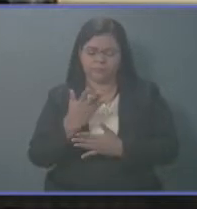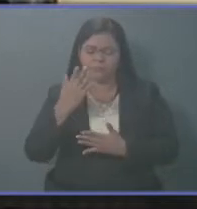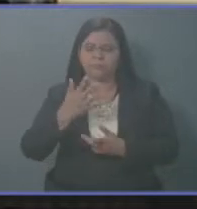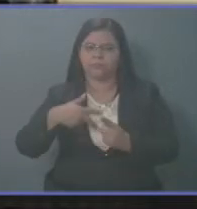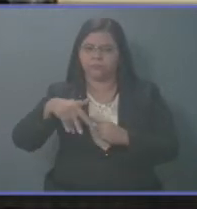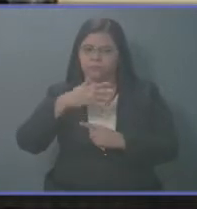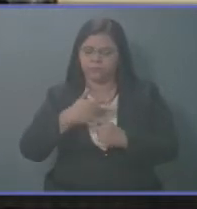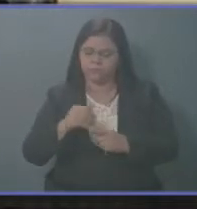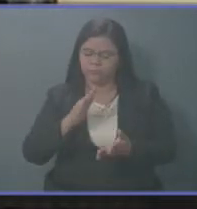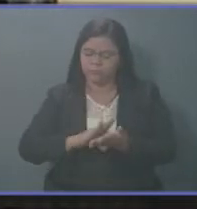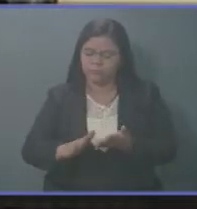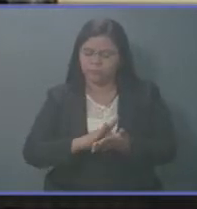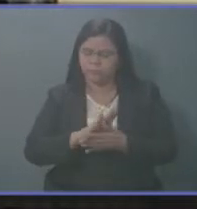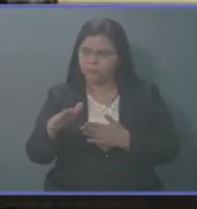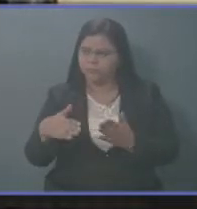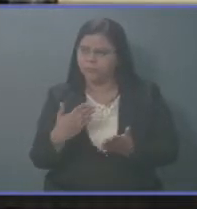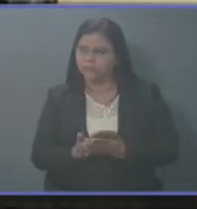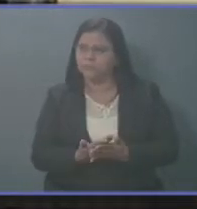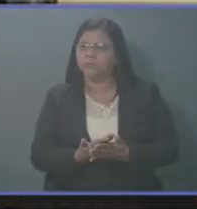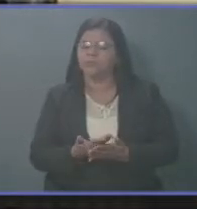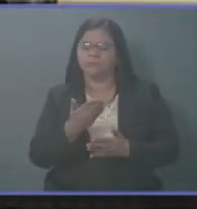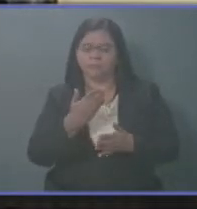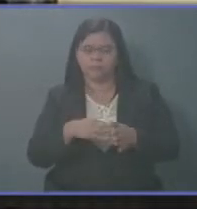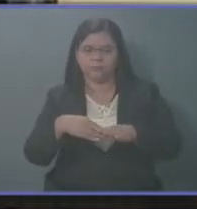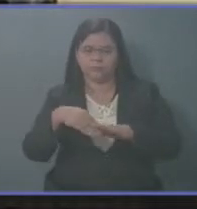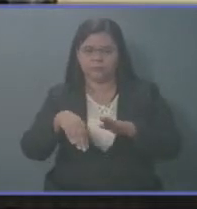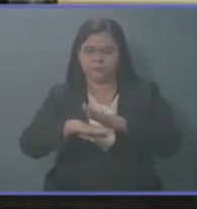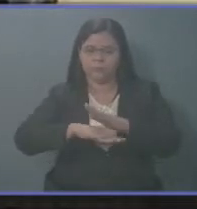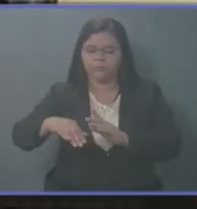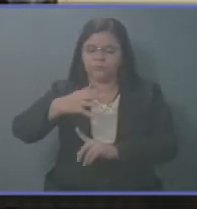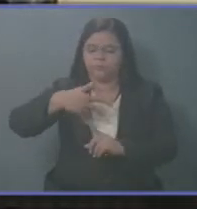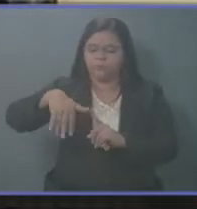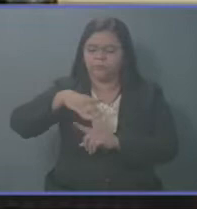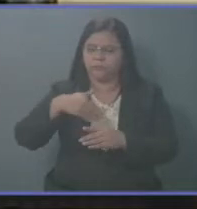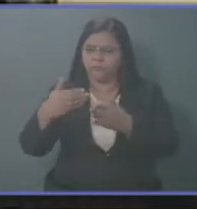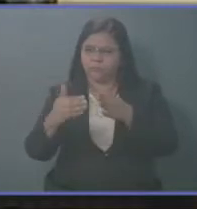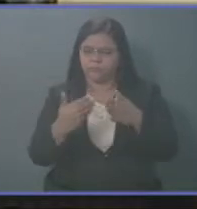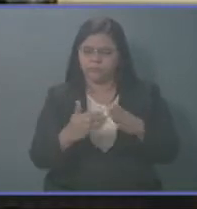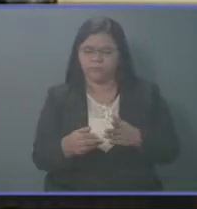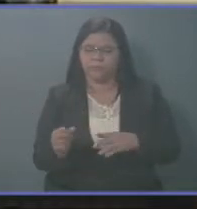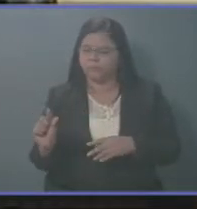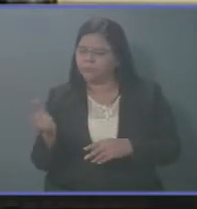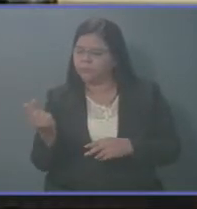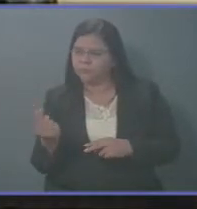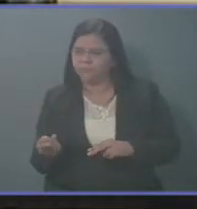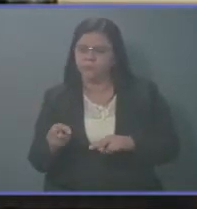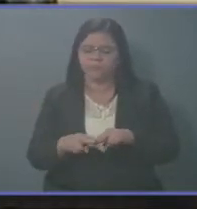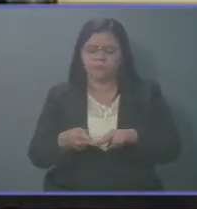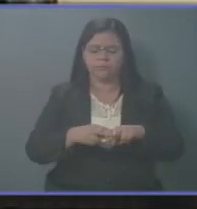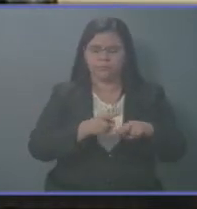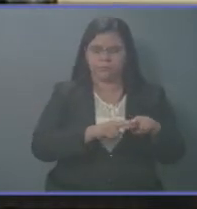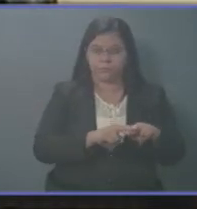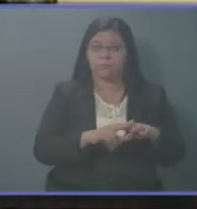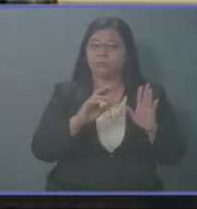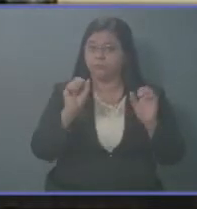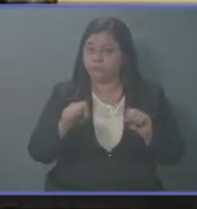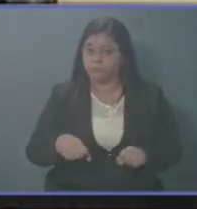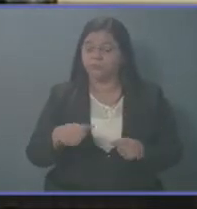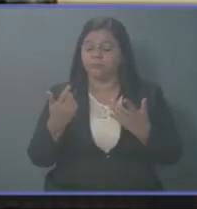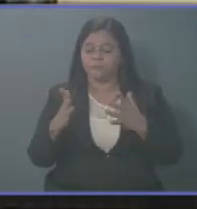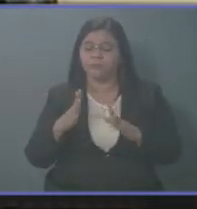pago de las obligaciones y revisar todos los términos y condiciones de los préstamos, intereses y plazos, permitiendo pactar y